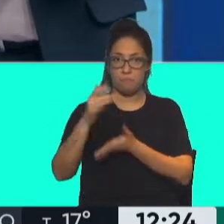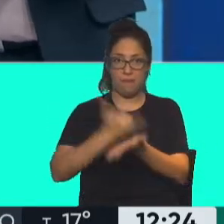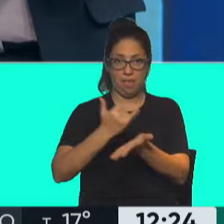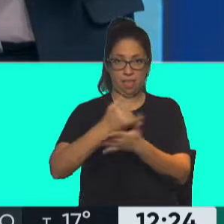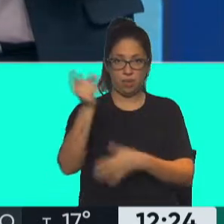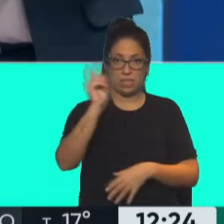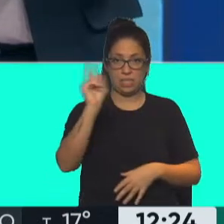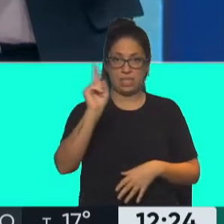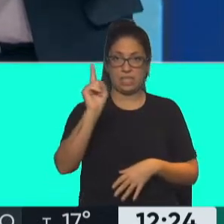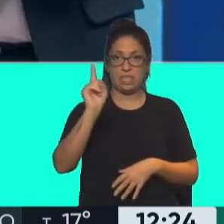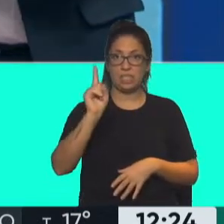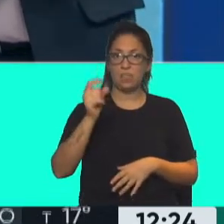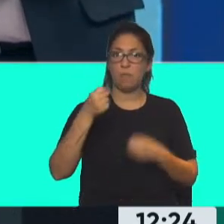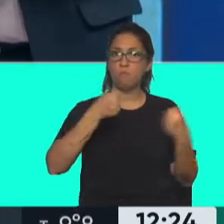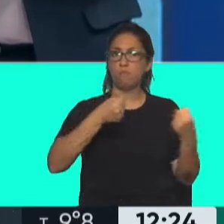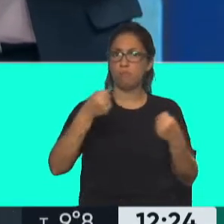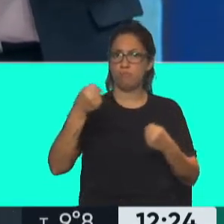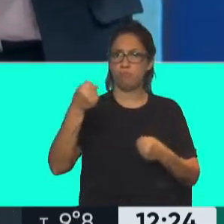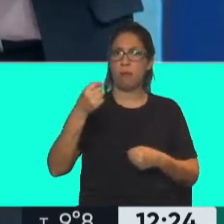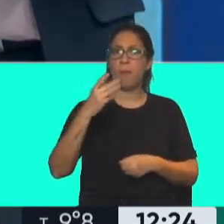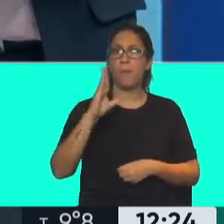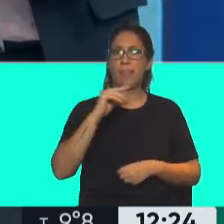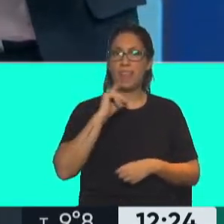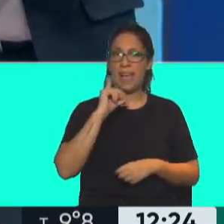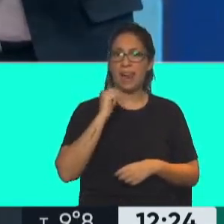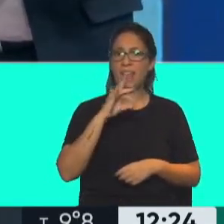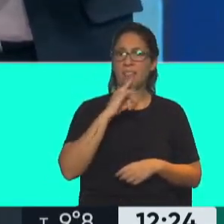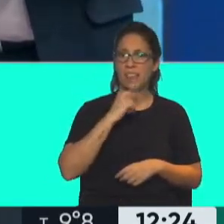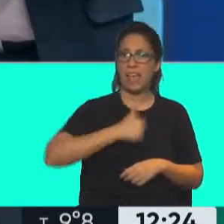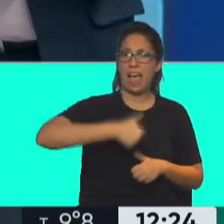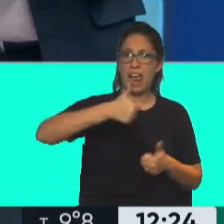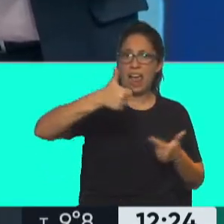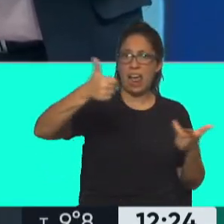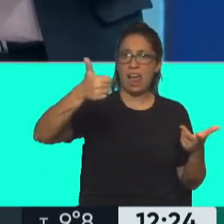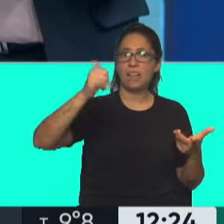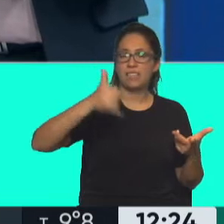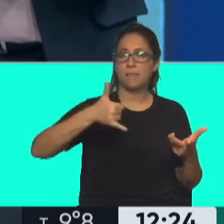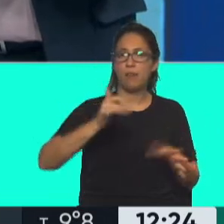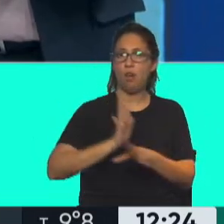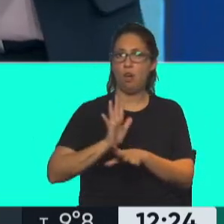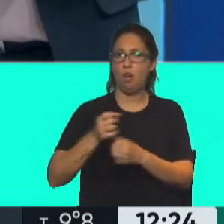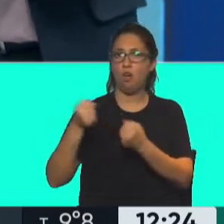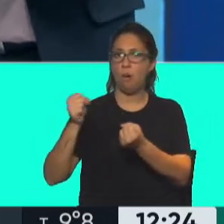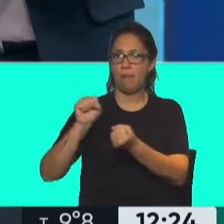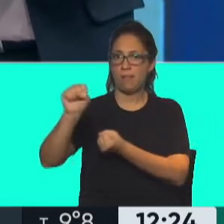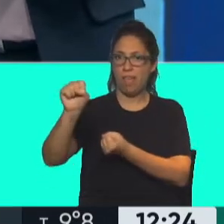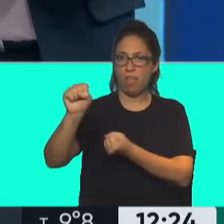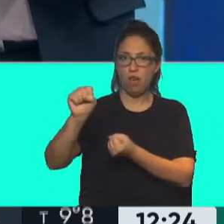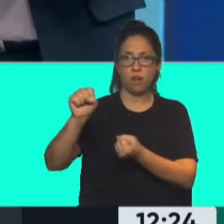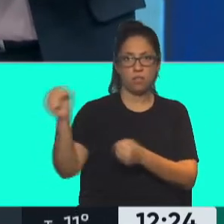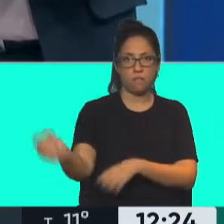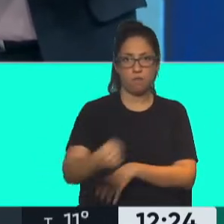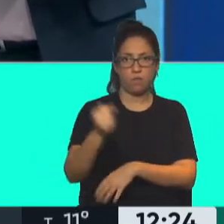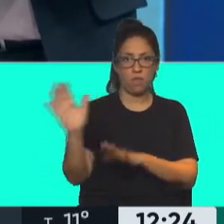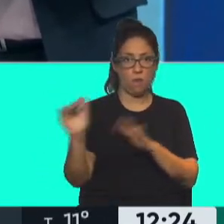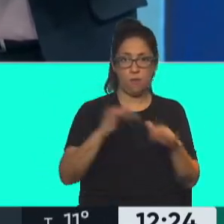esos títulos obtenidos por Bataglia y el equipo en tan pocos meses, ninguno representa la importancia de una Copa